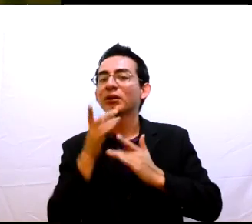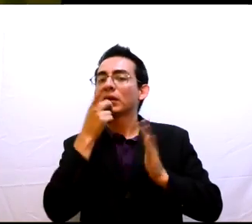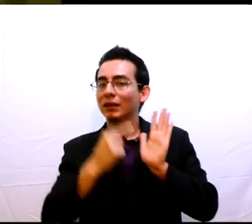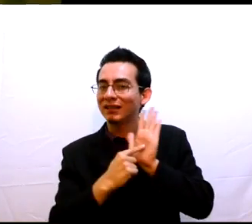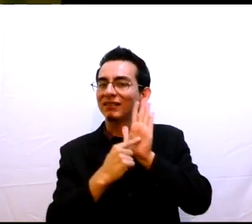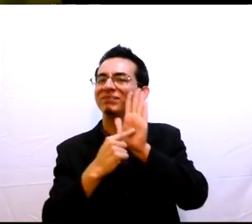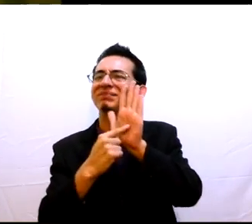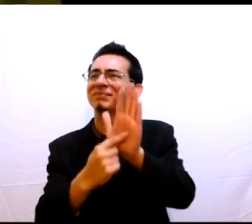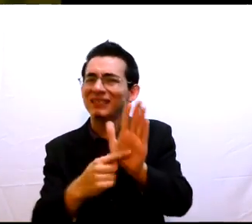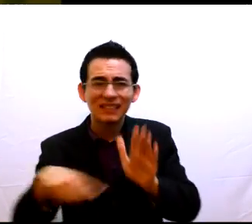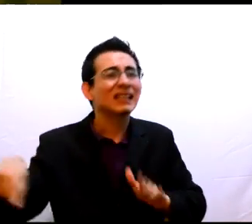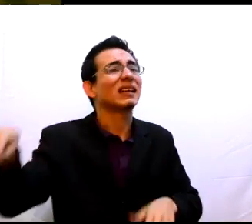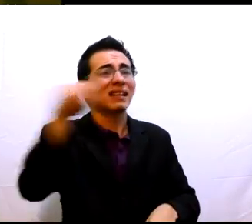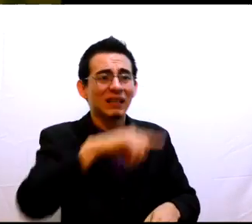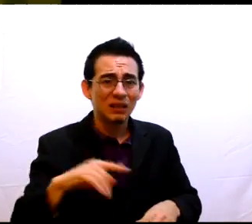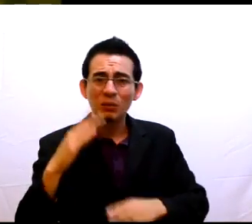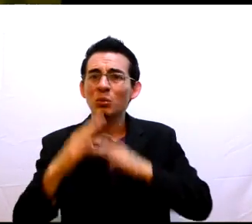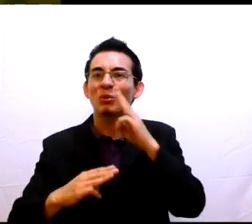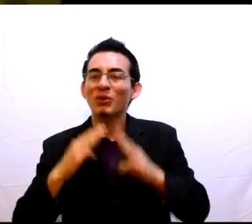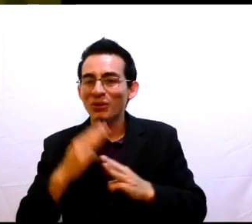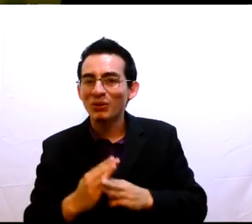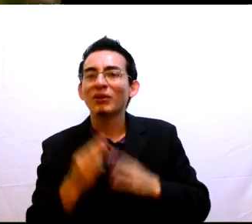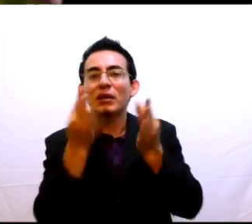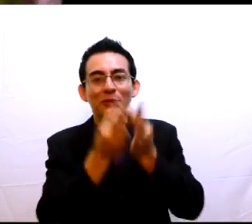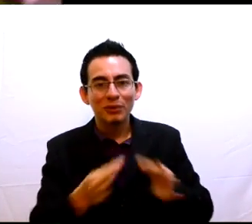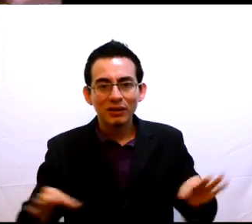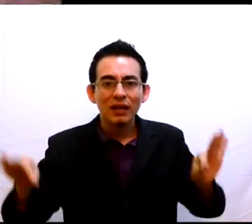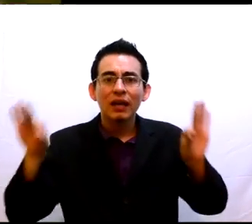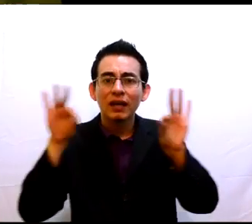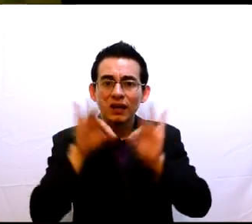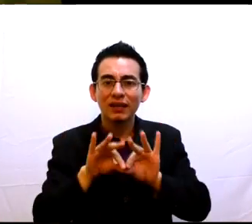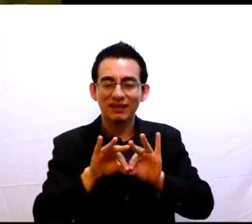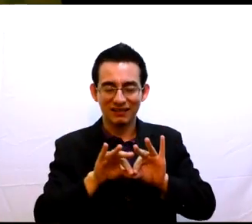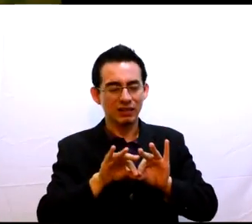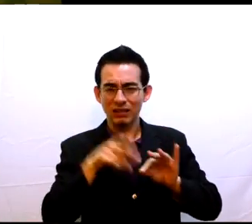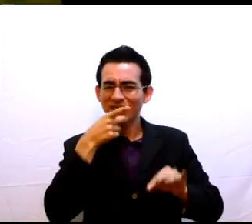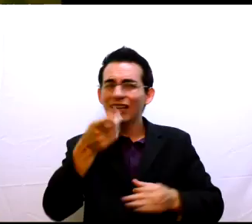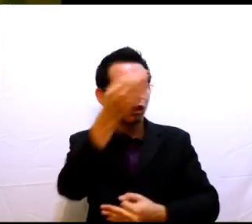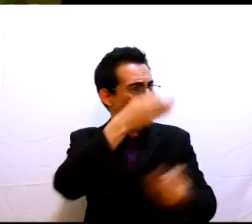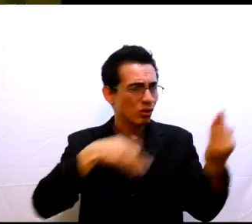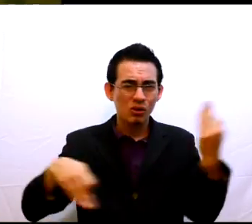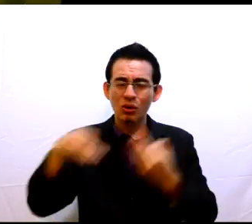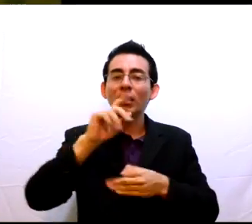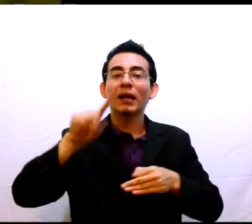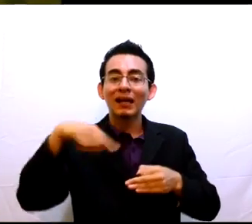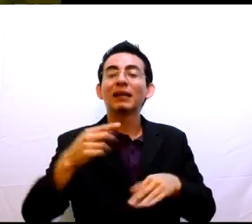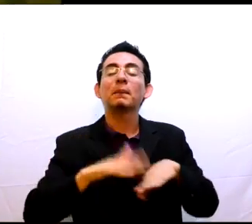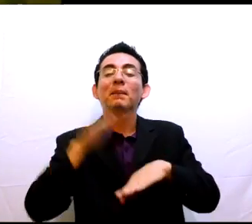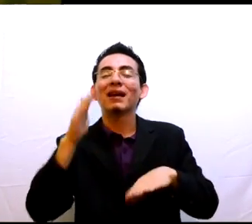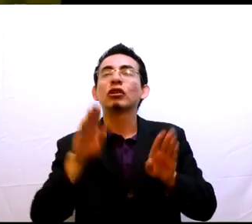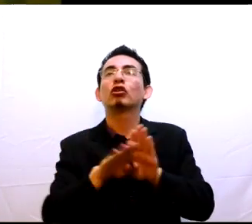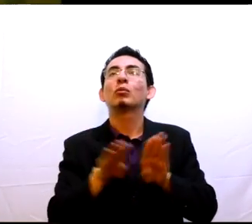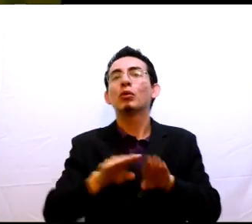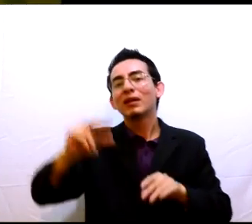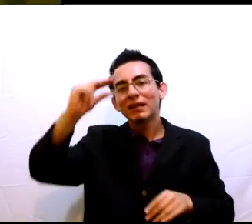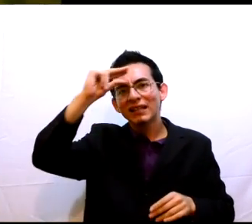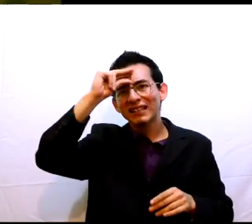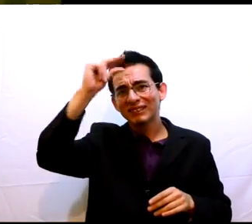del mundo es generalmente de una manera general es más inteligente